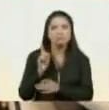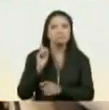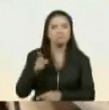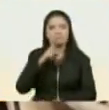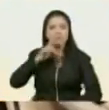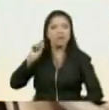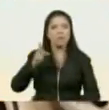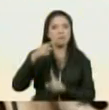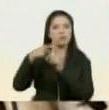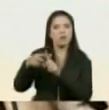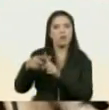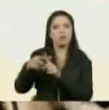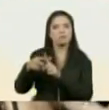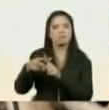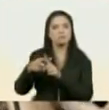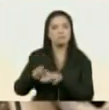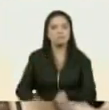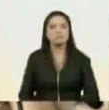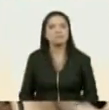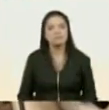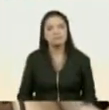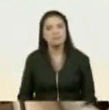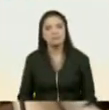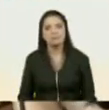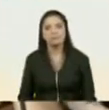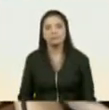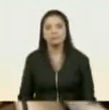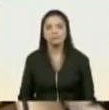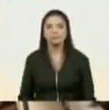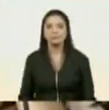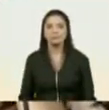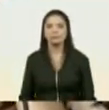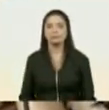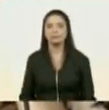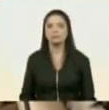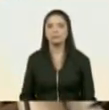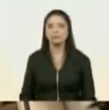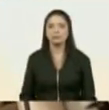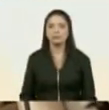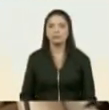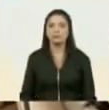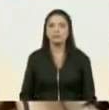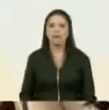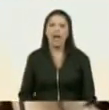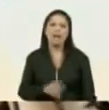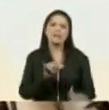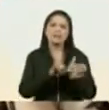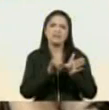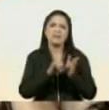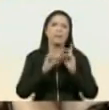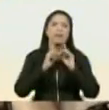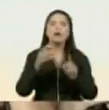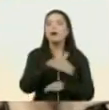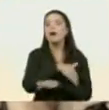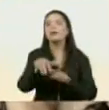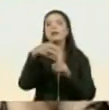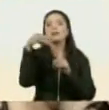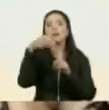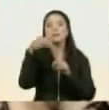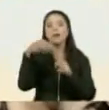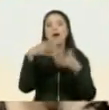enemigos de las huestes fascistas que se encontraban allí en la avenida Luis Roche de Altamira, quemando la sede del